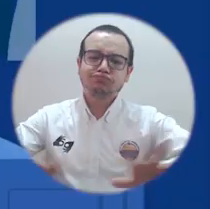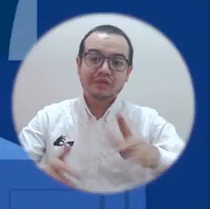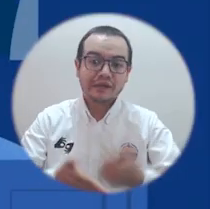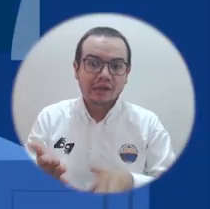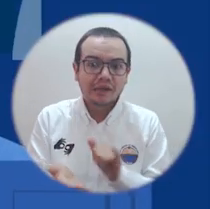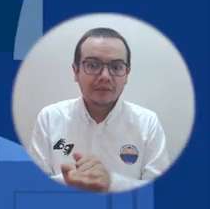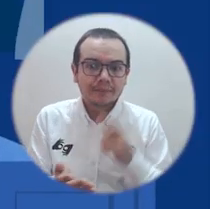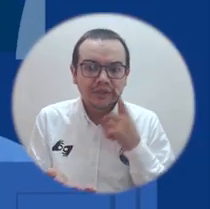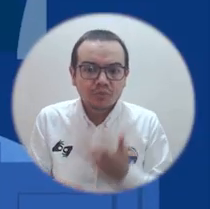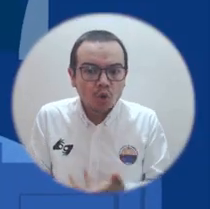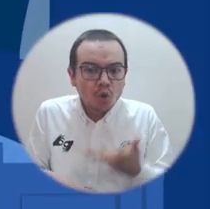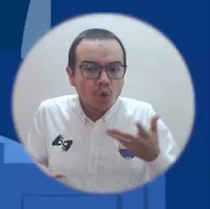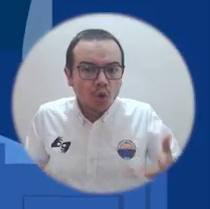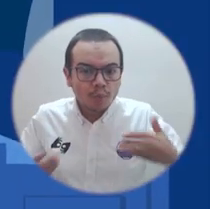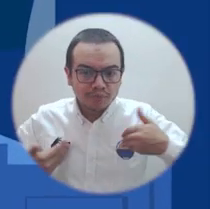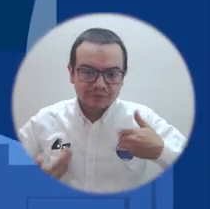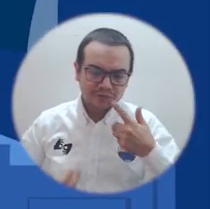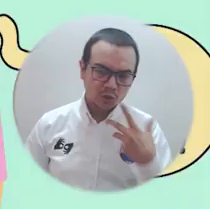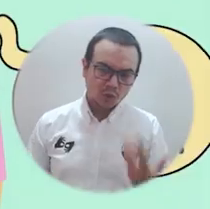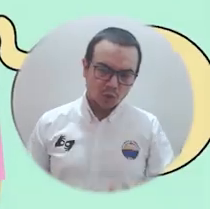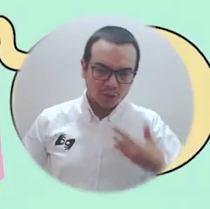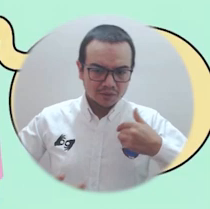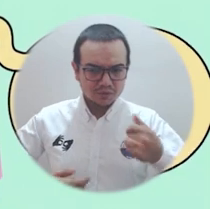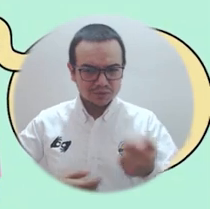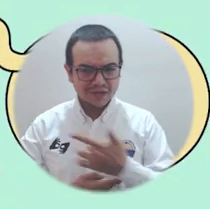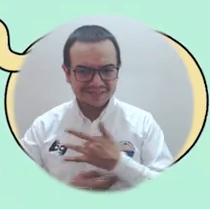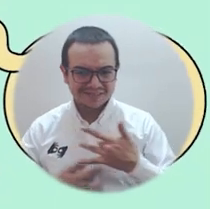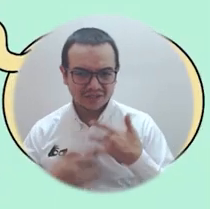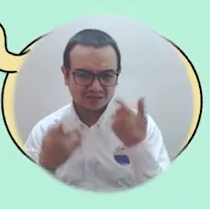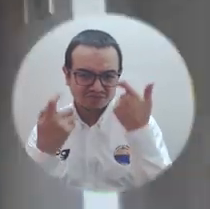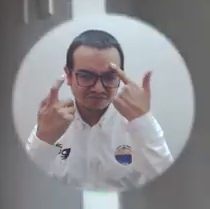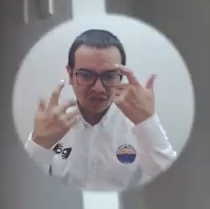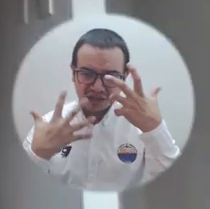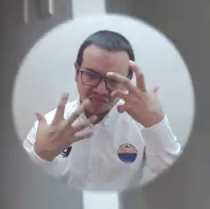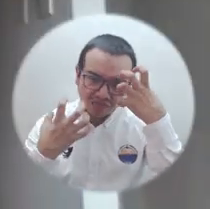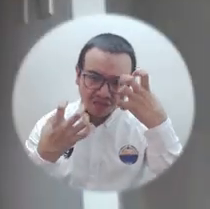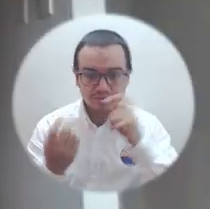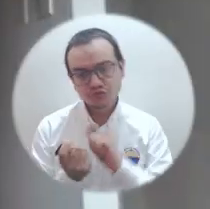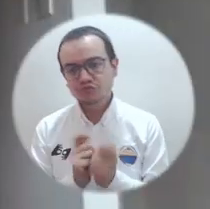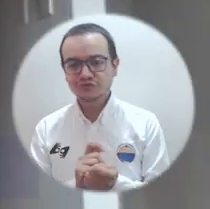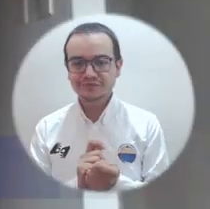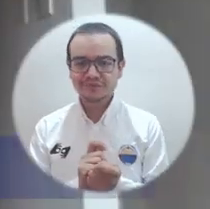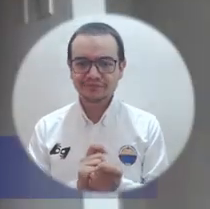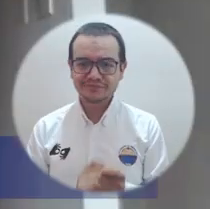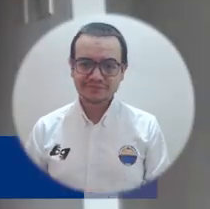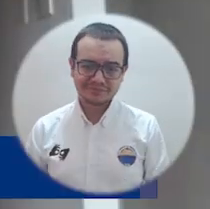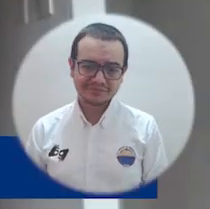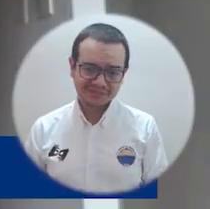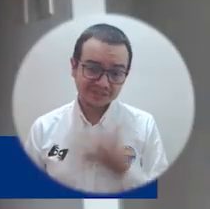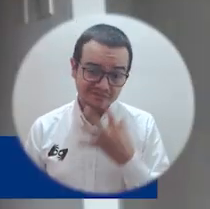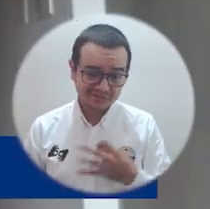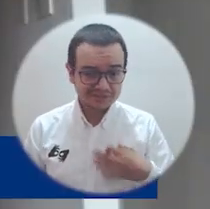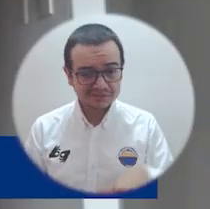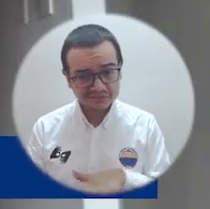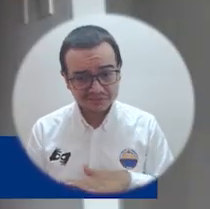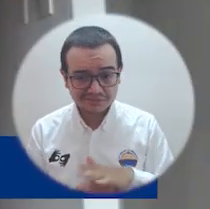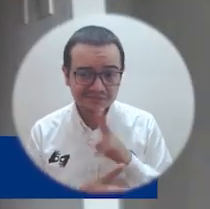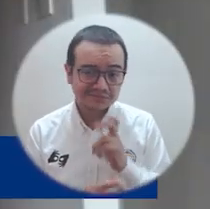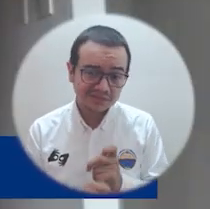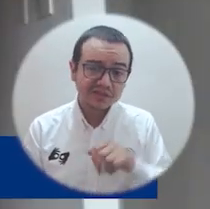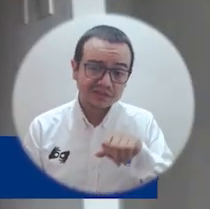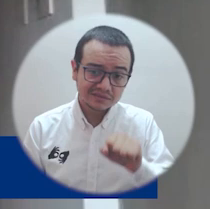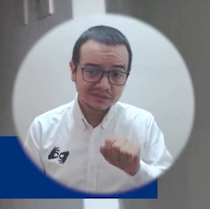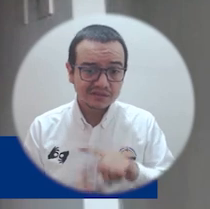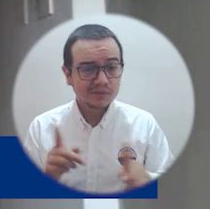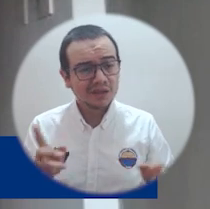universitaria de las herramientas necesarias para salvaguardar su salud mental. Es una situación muy difícil para todos, pero